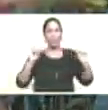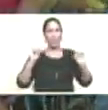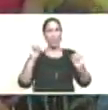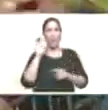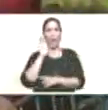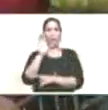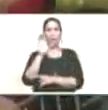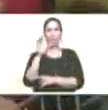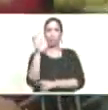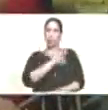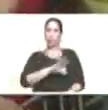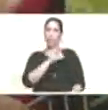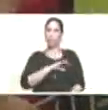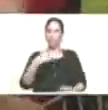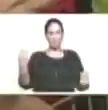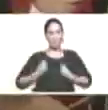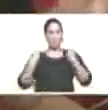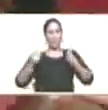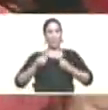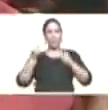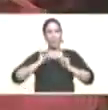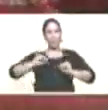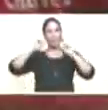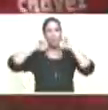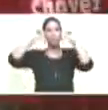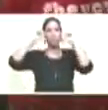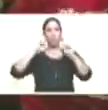¡Independencia y patria socialista!